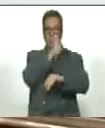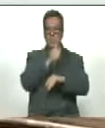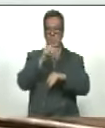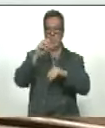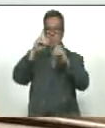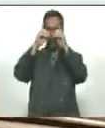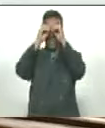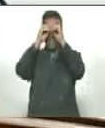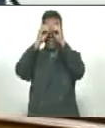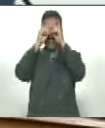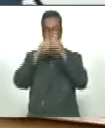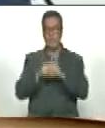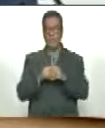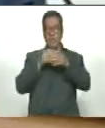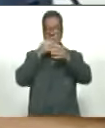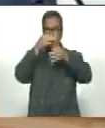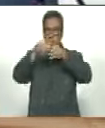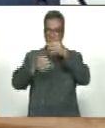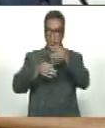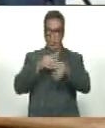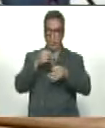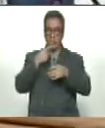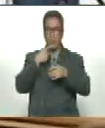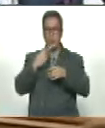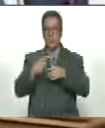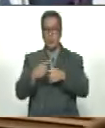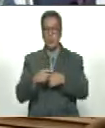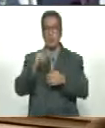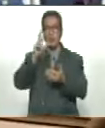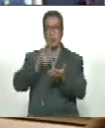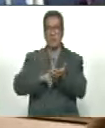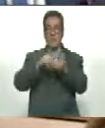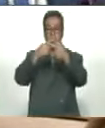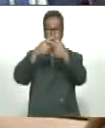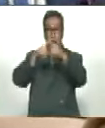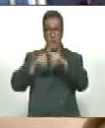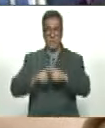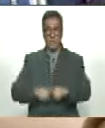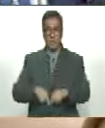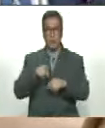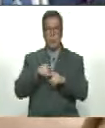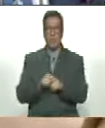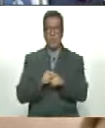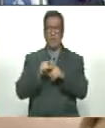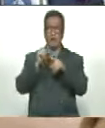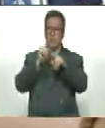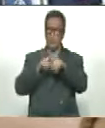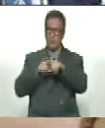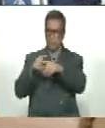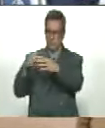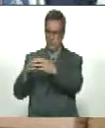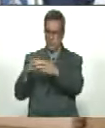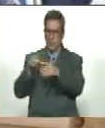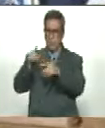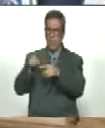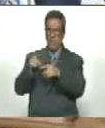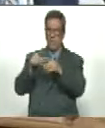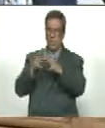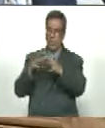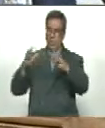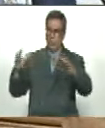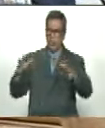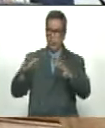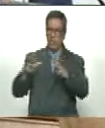Rodríguez expresa en exactos números, por una parte, la magnitud